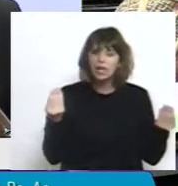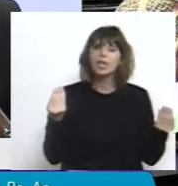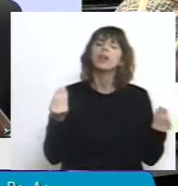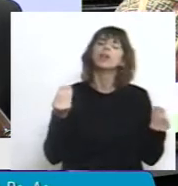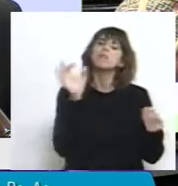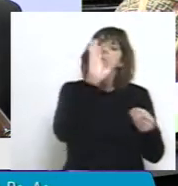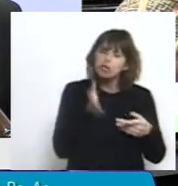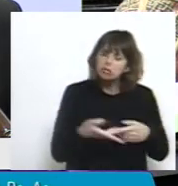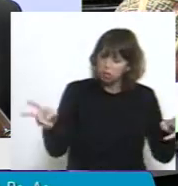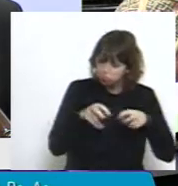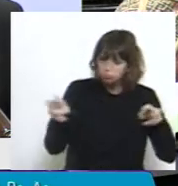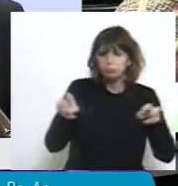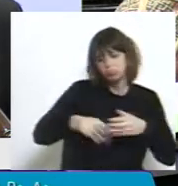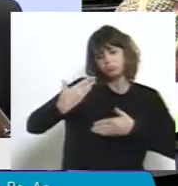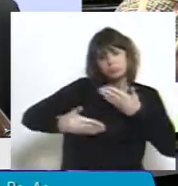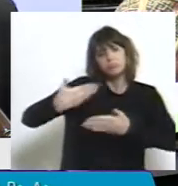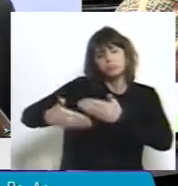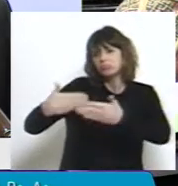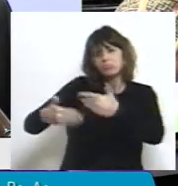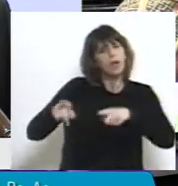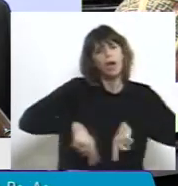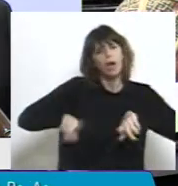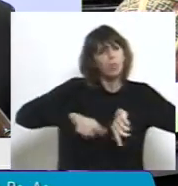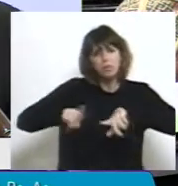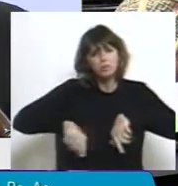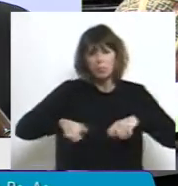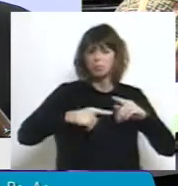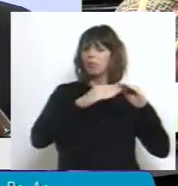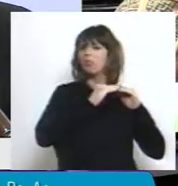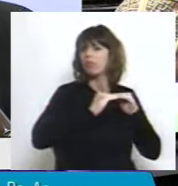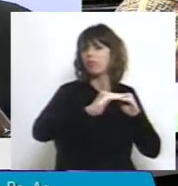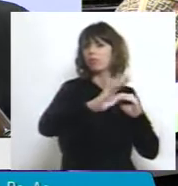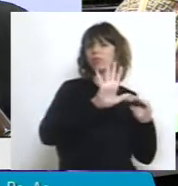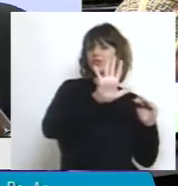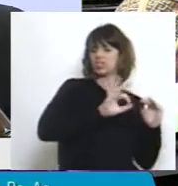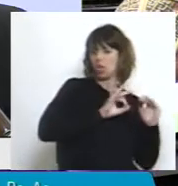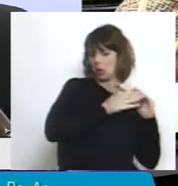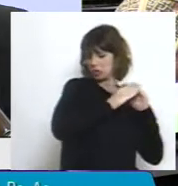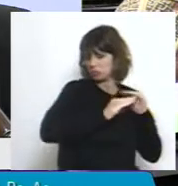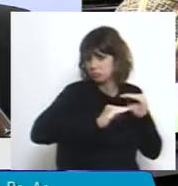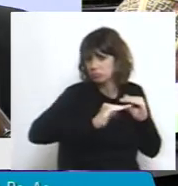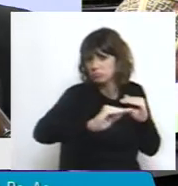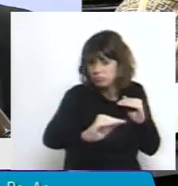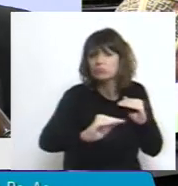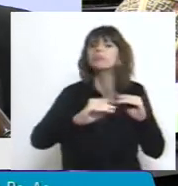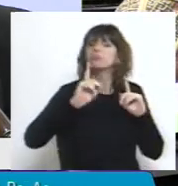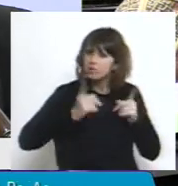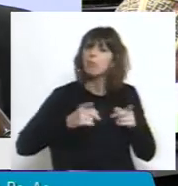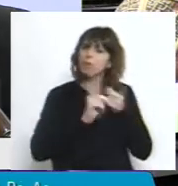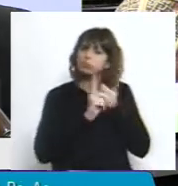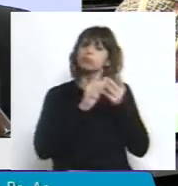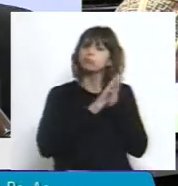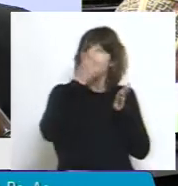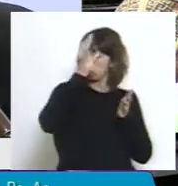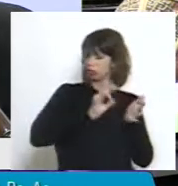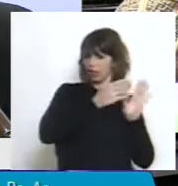absoluta y razonable, conforme a los últimos 5 años y conforme a lo que pasó en los últimos 12. Es decir, estamos en un